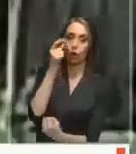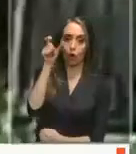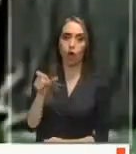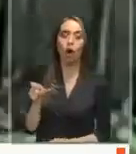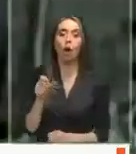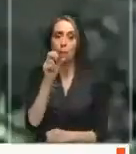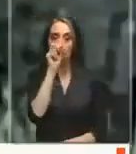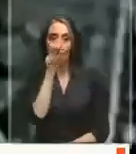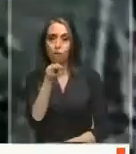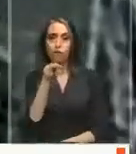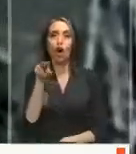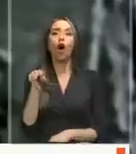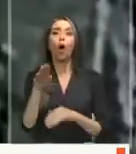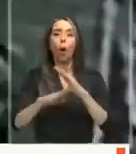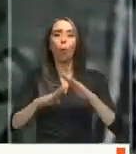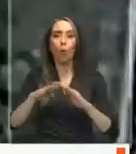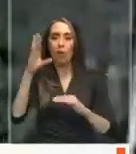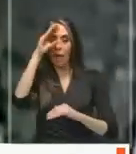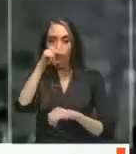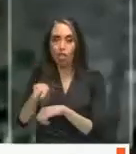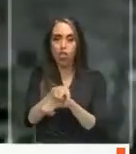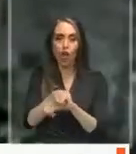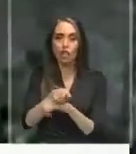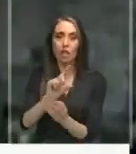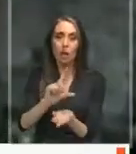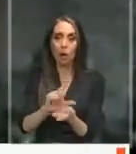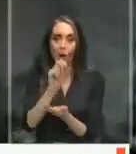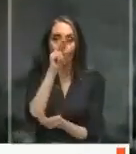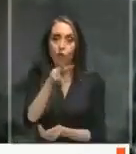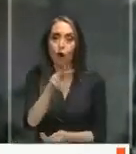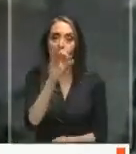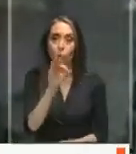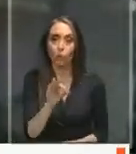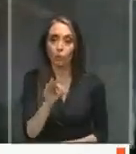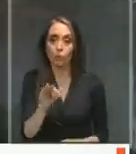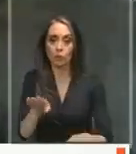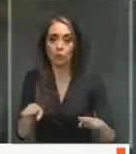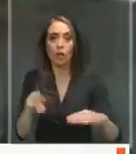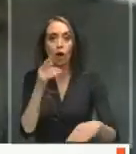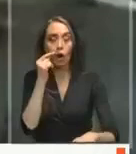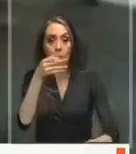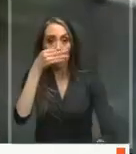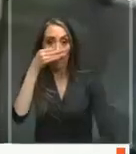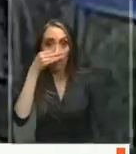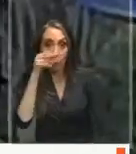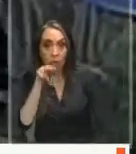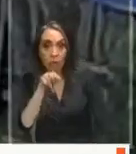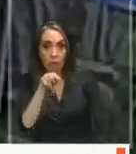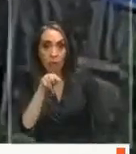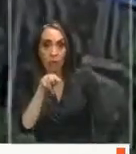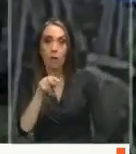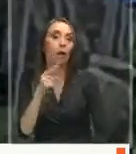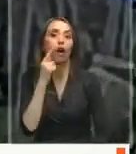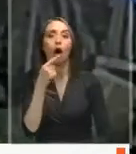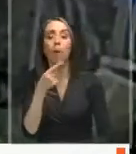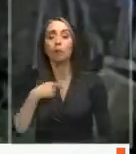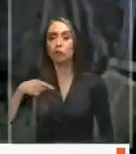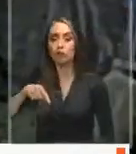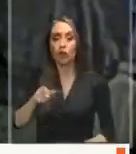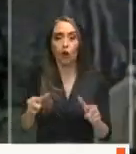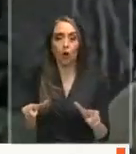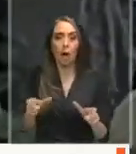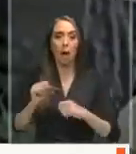sector presenció lo sucedido. Aquí se ve el momento en que se queda mirando lo que ocurre. Estaba dando una ronda